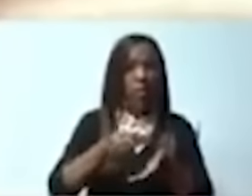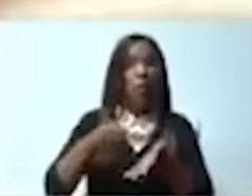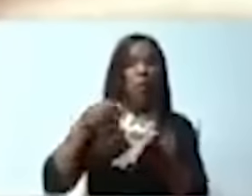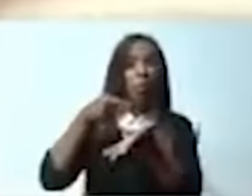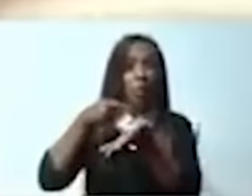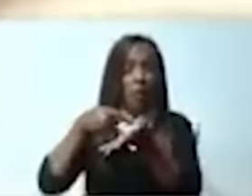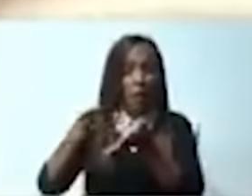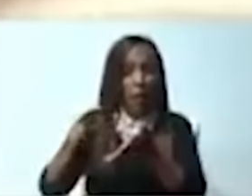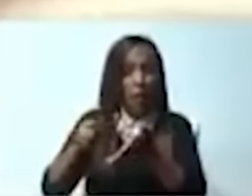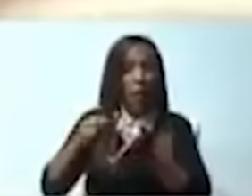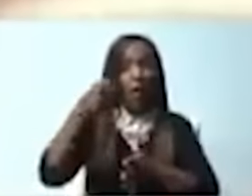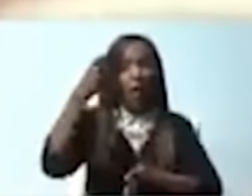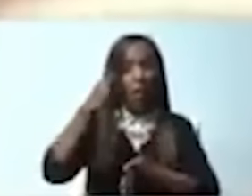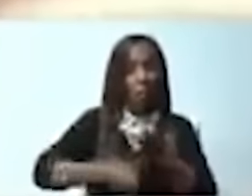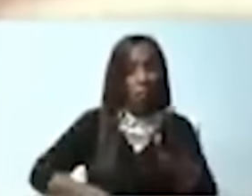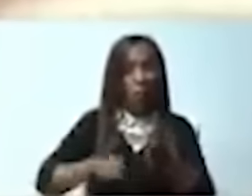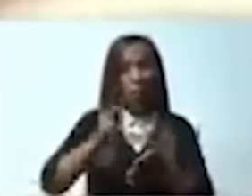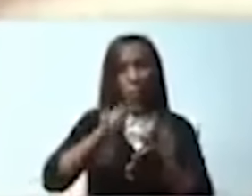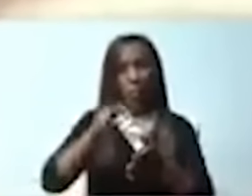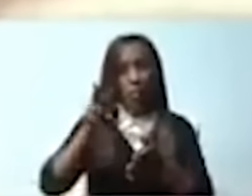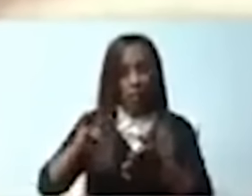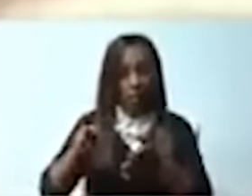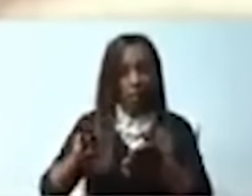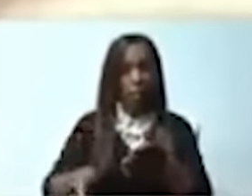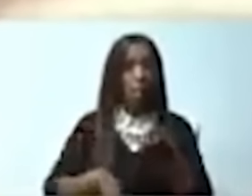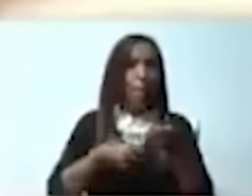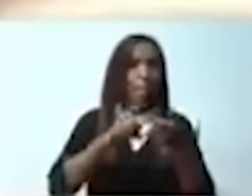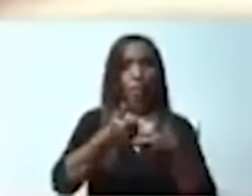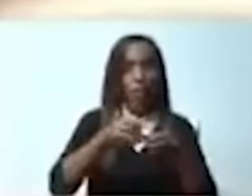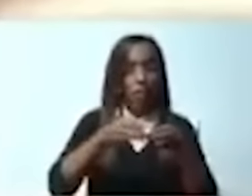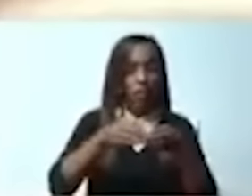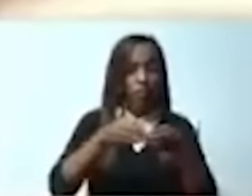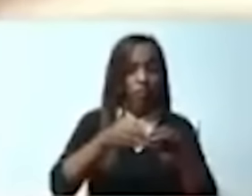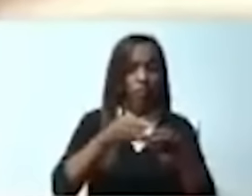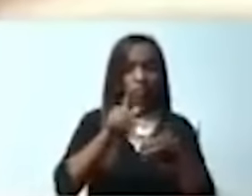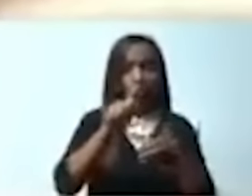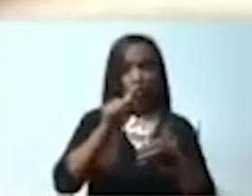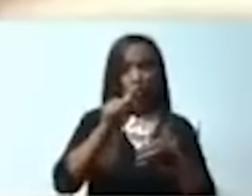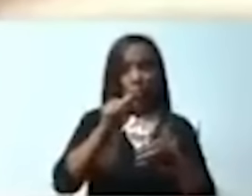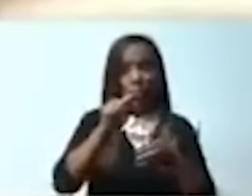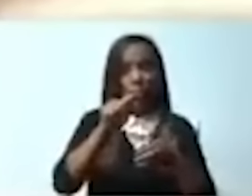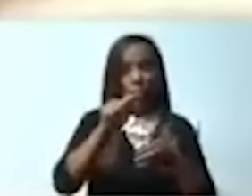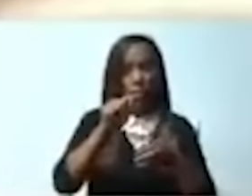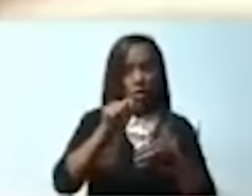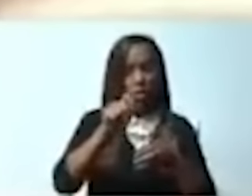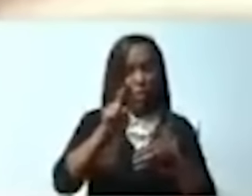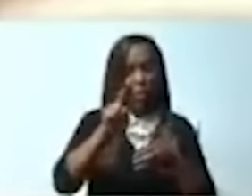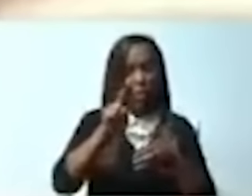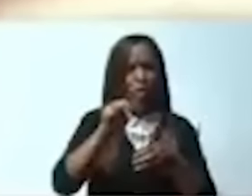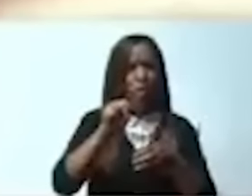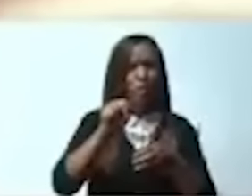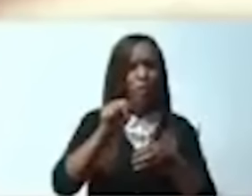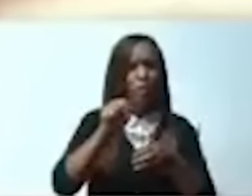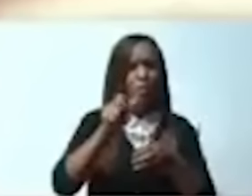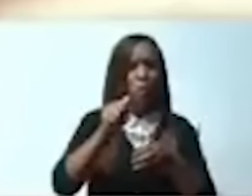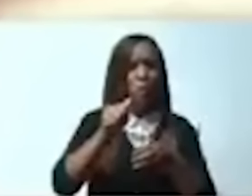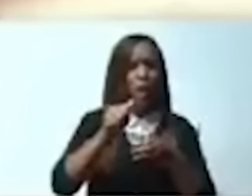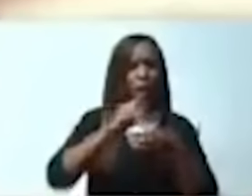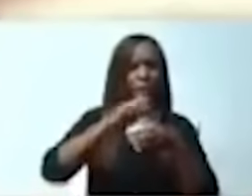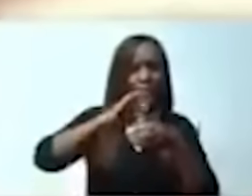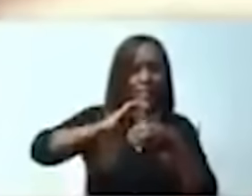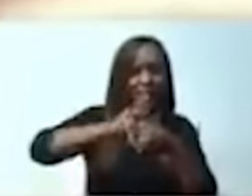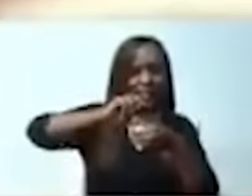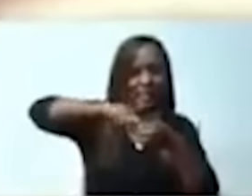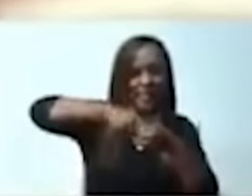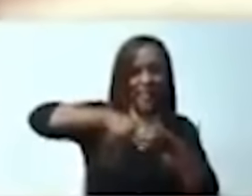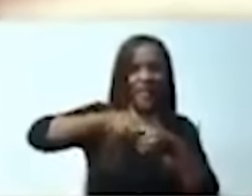una lata de tuna en trozos por la cual pagué 36 pesos todos artículos básicos que necesitamos todos los dominicanos